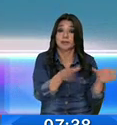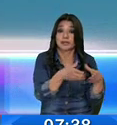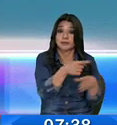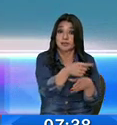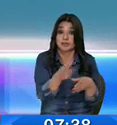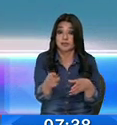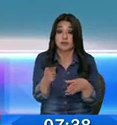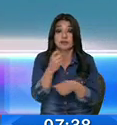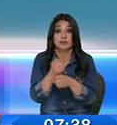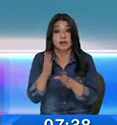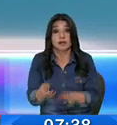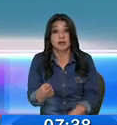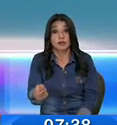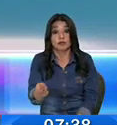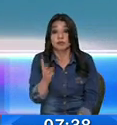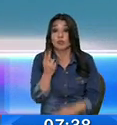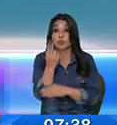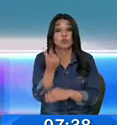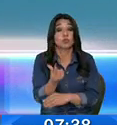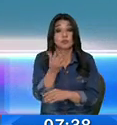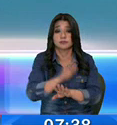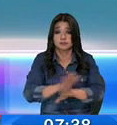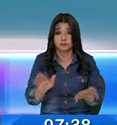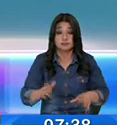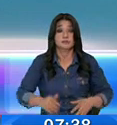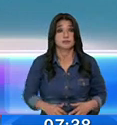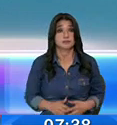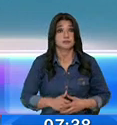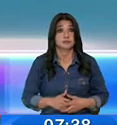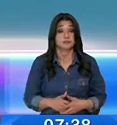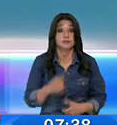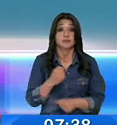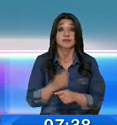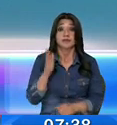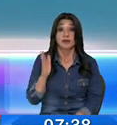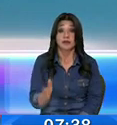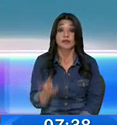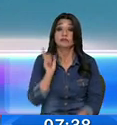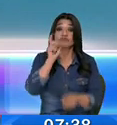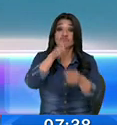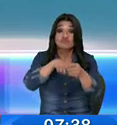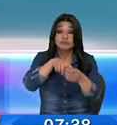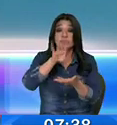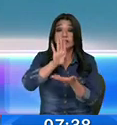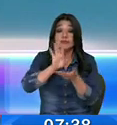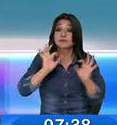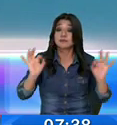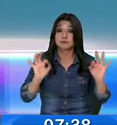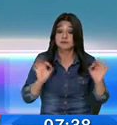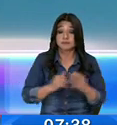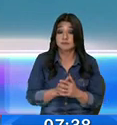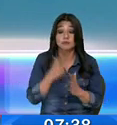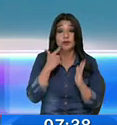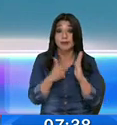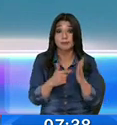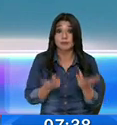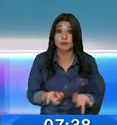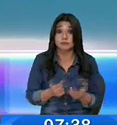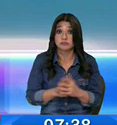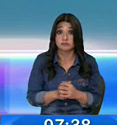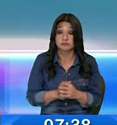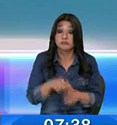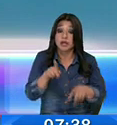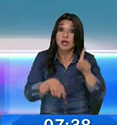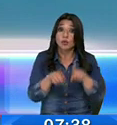empresarial y no para los trabajadores de esmas estaban esos trabajadores no estaban afiliados a la seguridad social por ejemplo y muchos de ellos